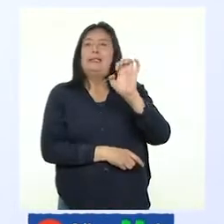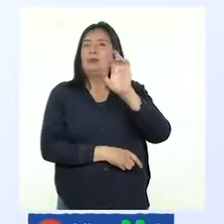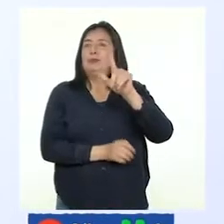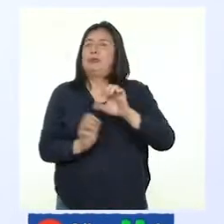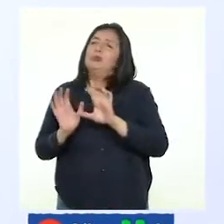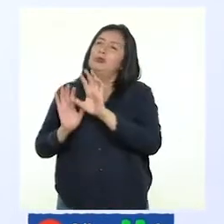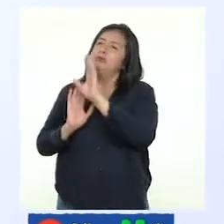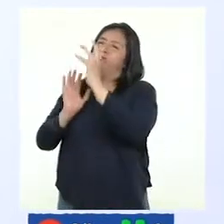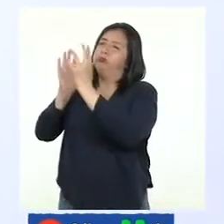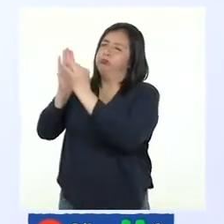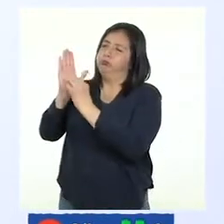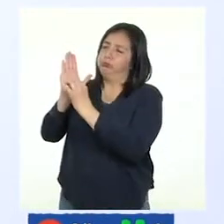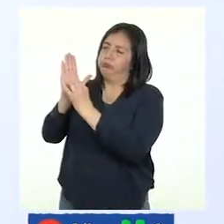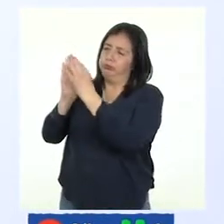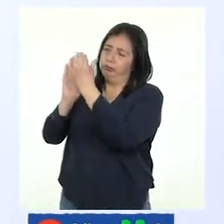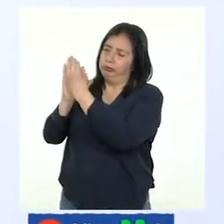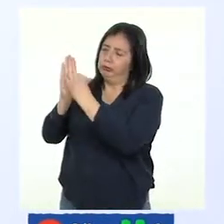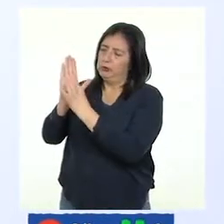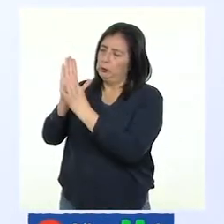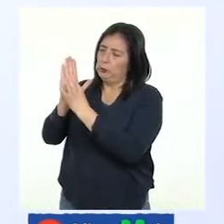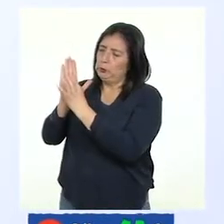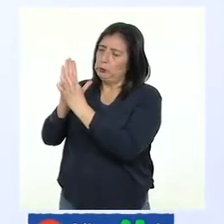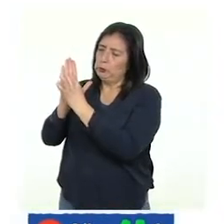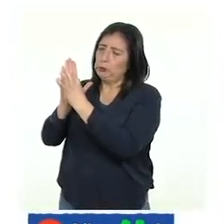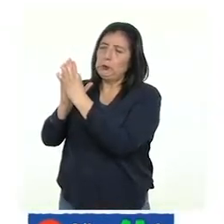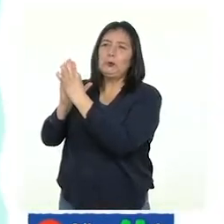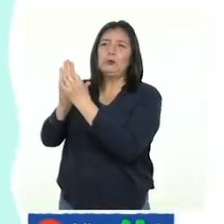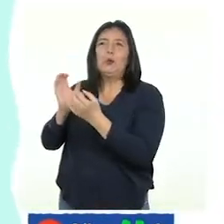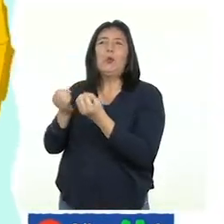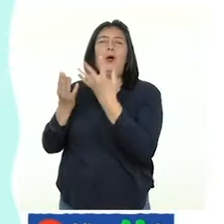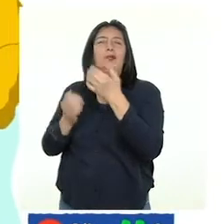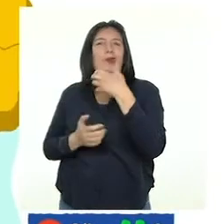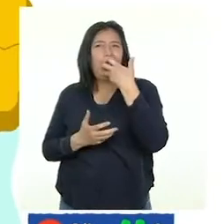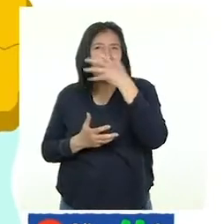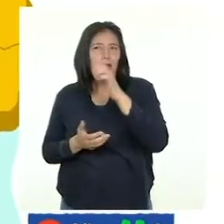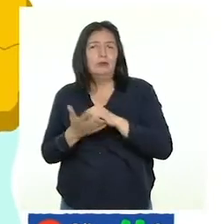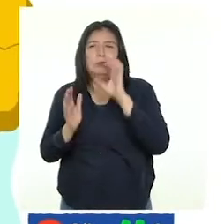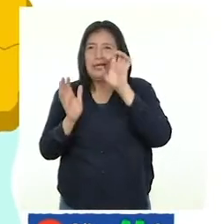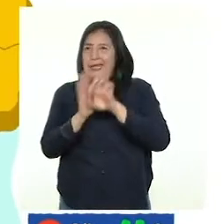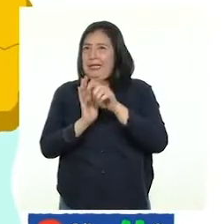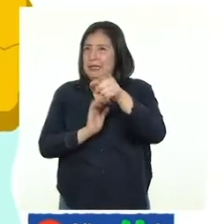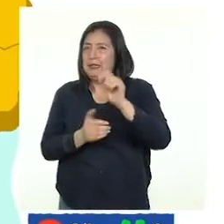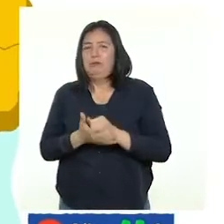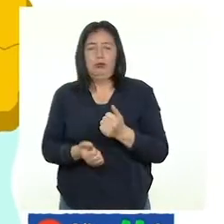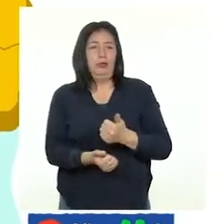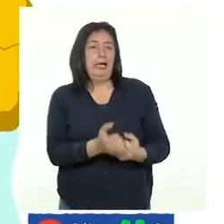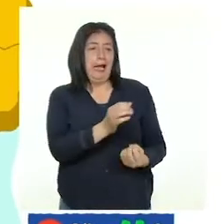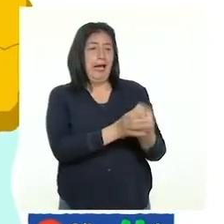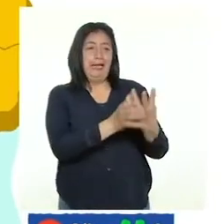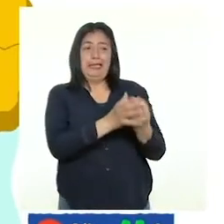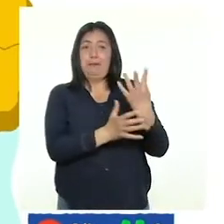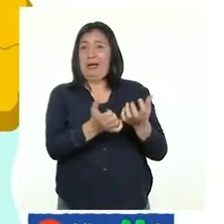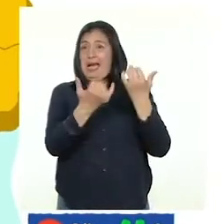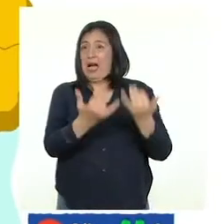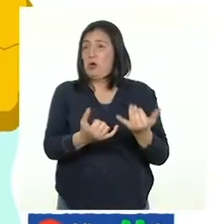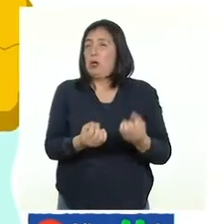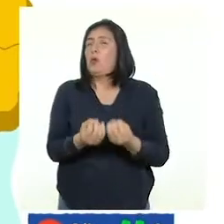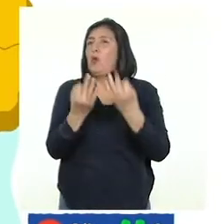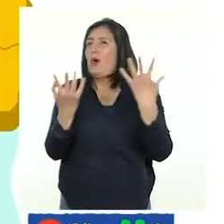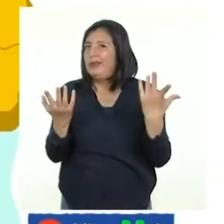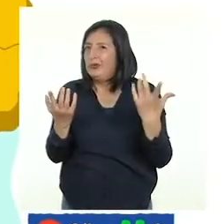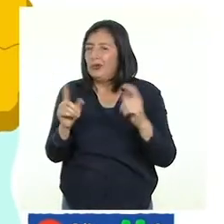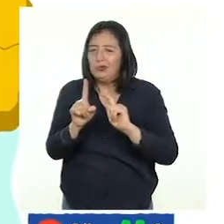ambiental y se mide cuánto es el calor del lugar. Por ejemplo, la temperatura en Arequipa en este momento es